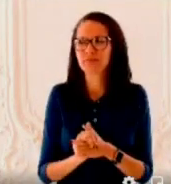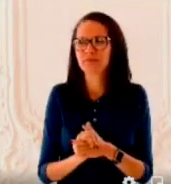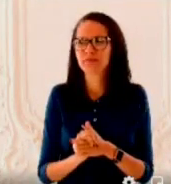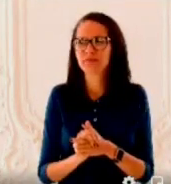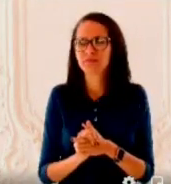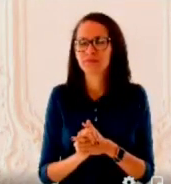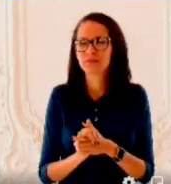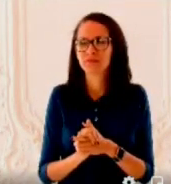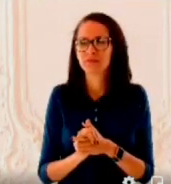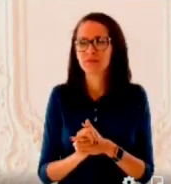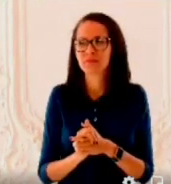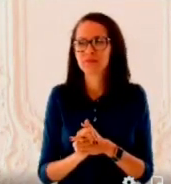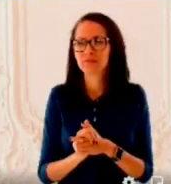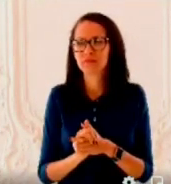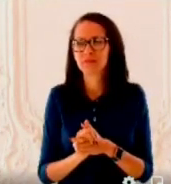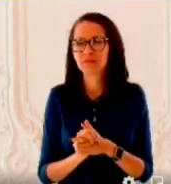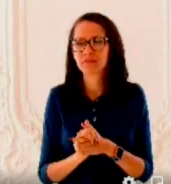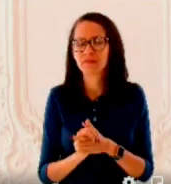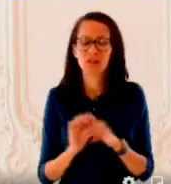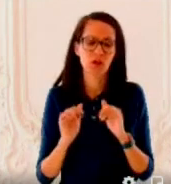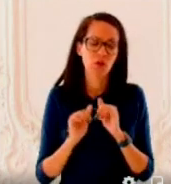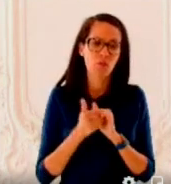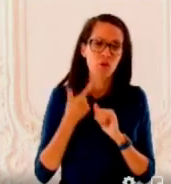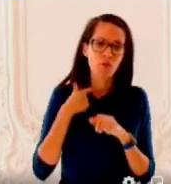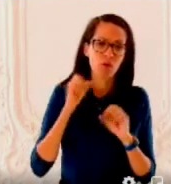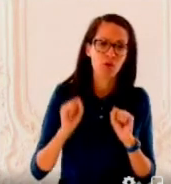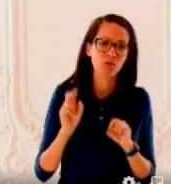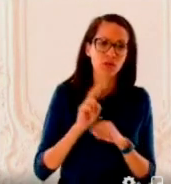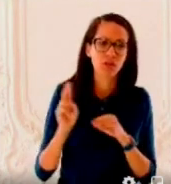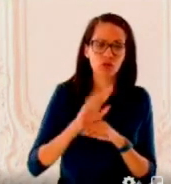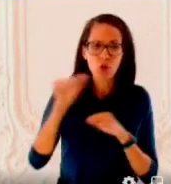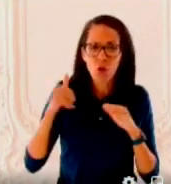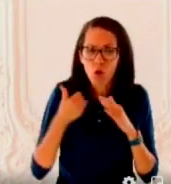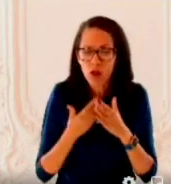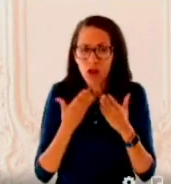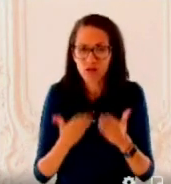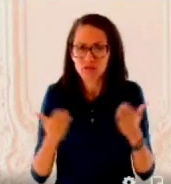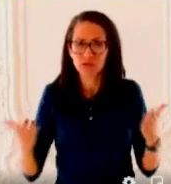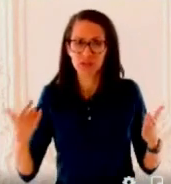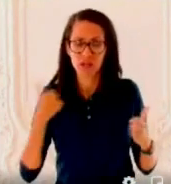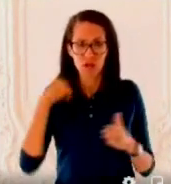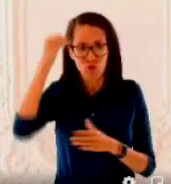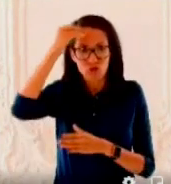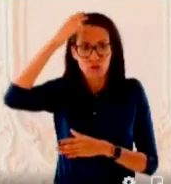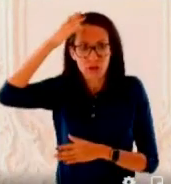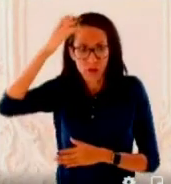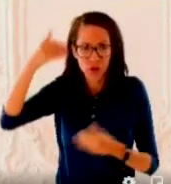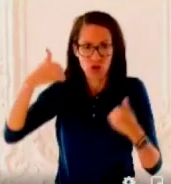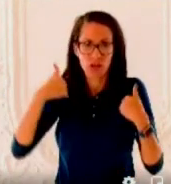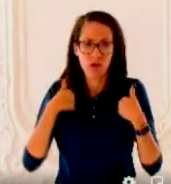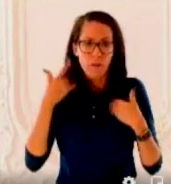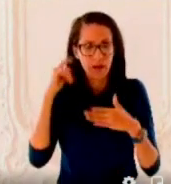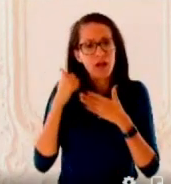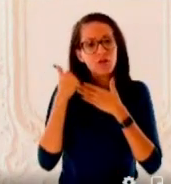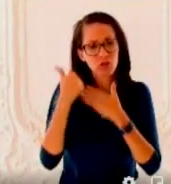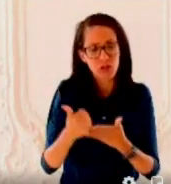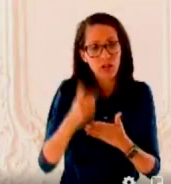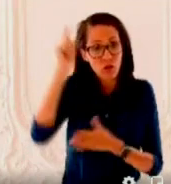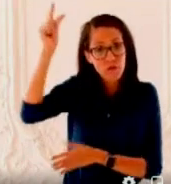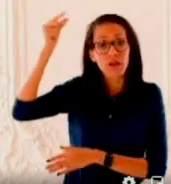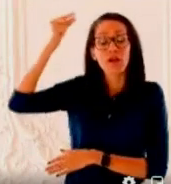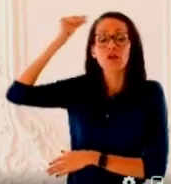puedo utilizar todas estas herramientas que tengo para ayudar al